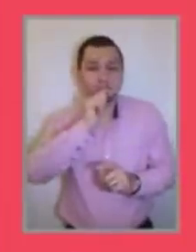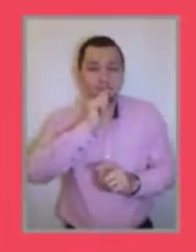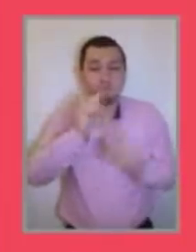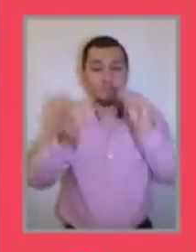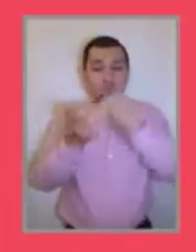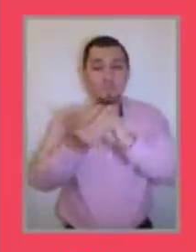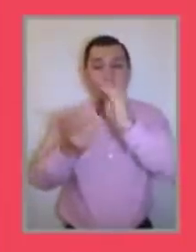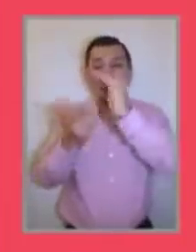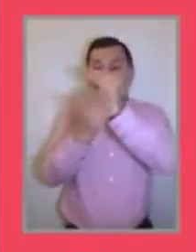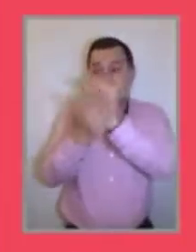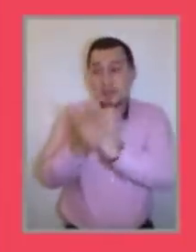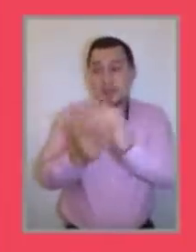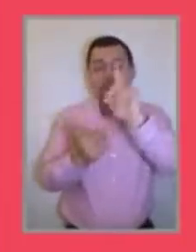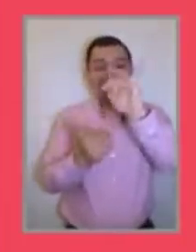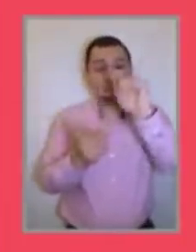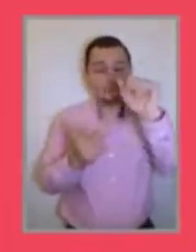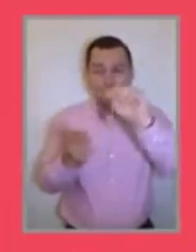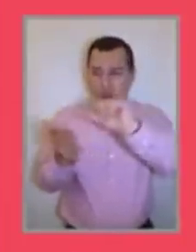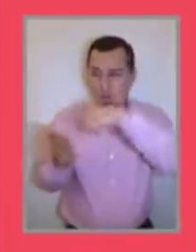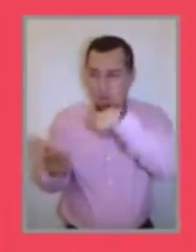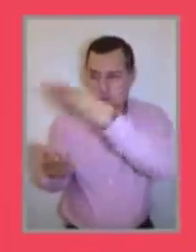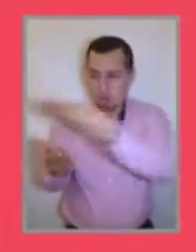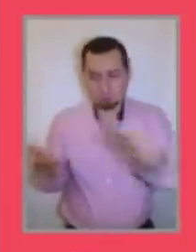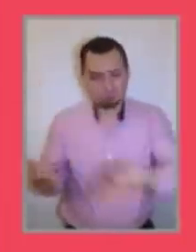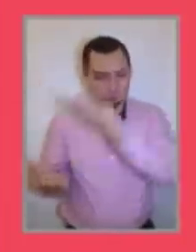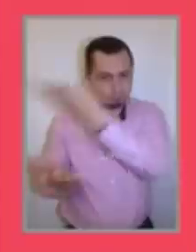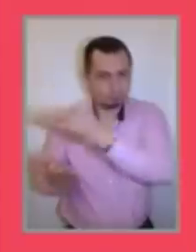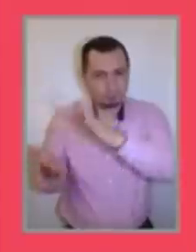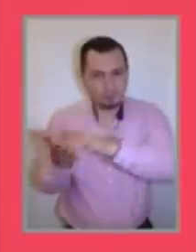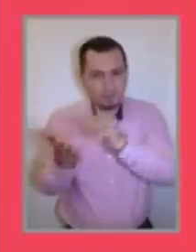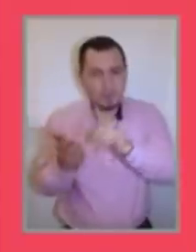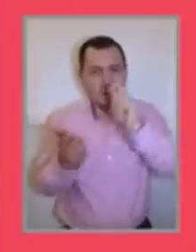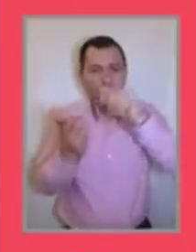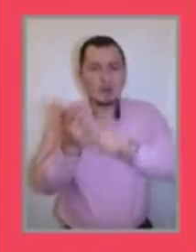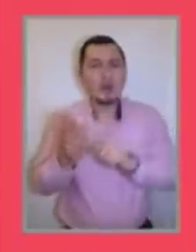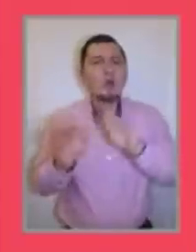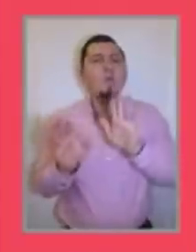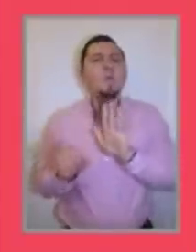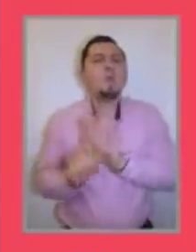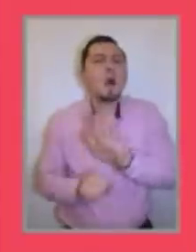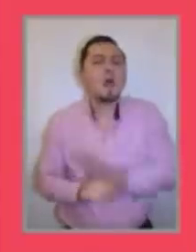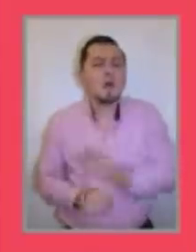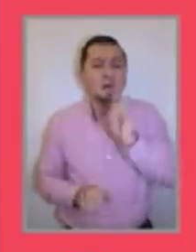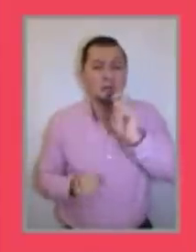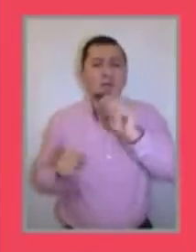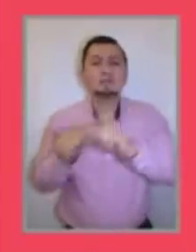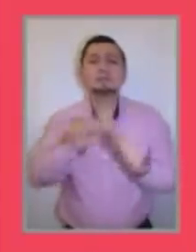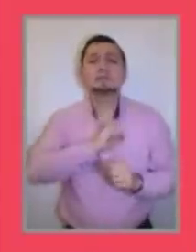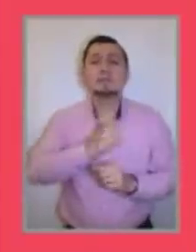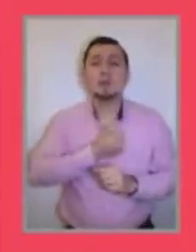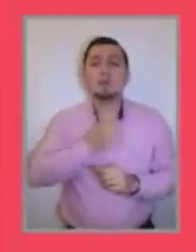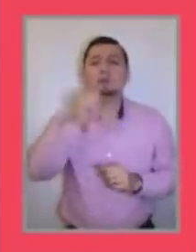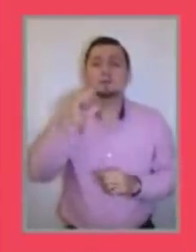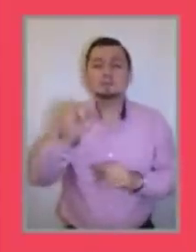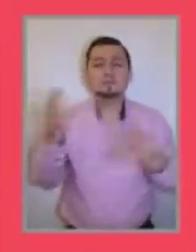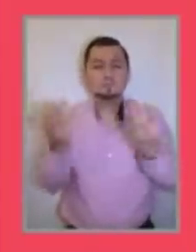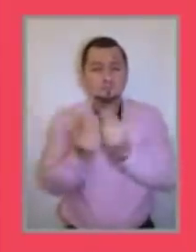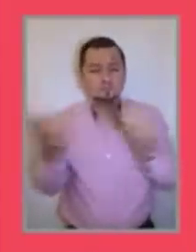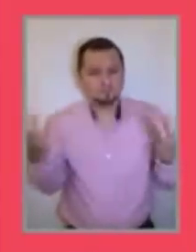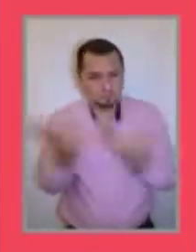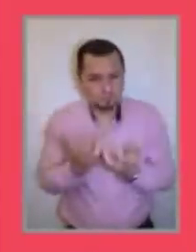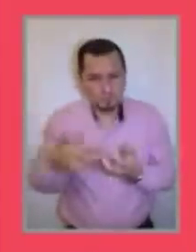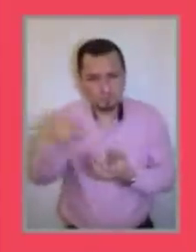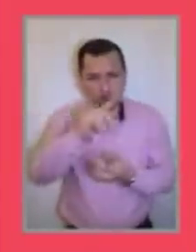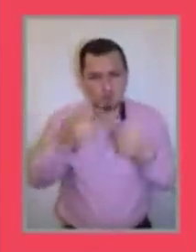de quienes integran la Mesa de Educación, se los vamos a entregar ahorita en la presentación. El día de ayer en la Mesa de Salud, que aquí está quienes integran la Mesa de Salud, fue votada también